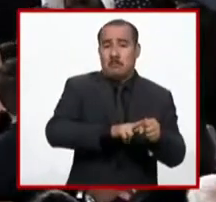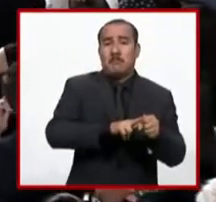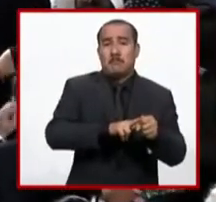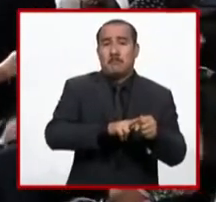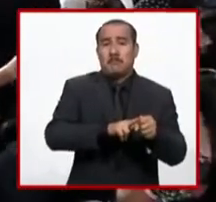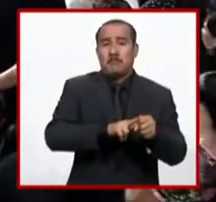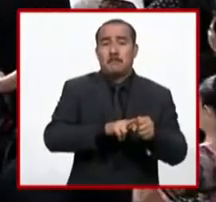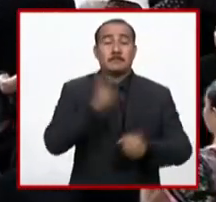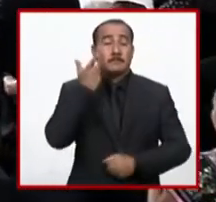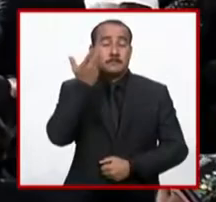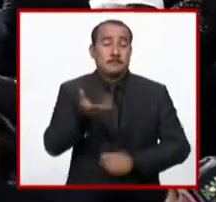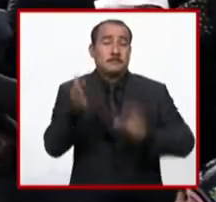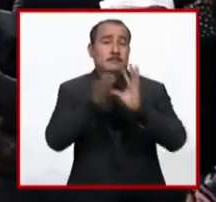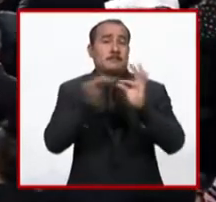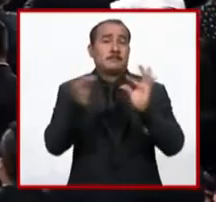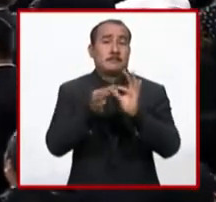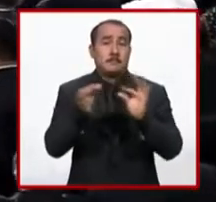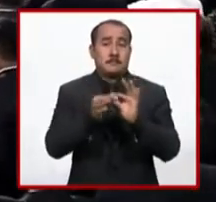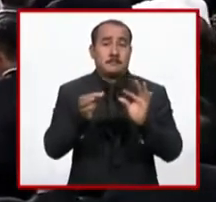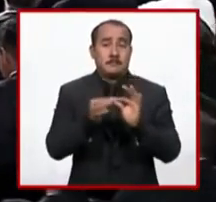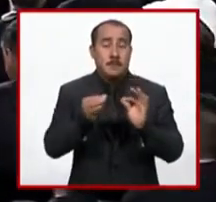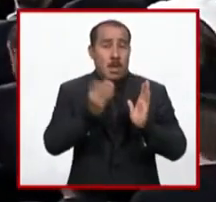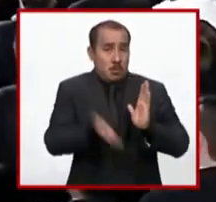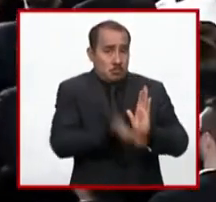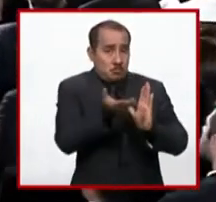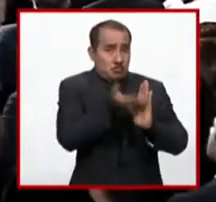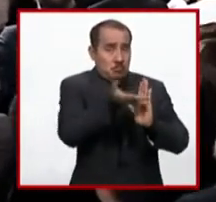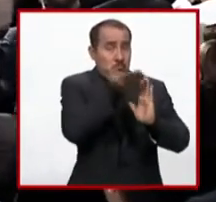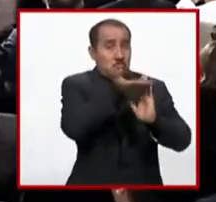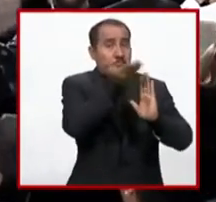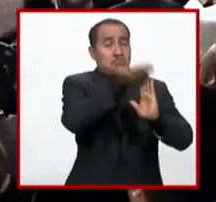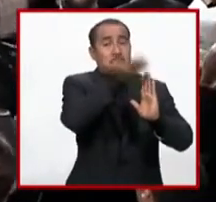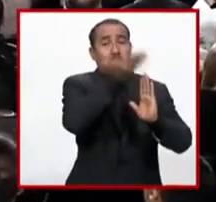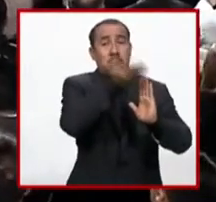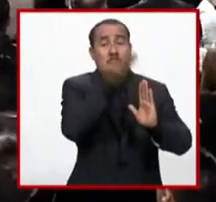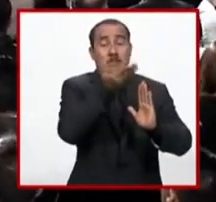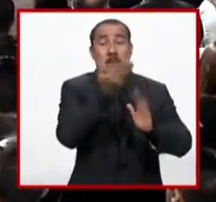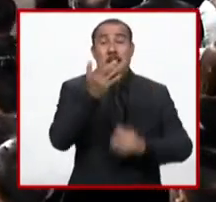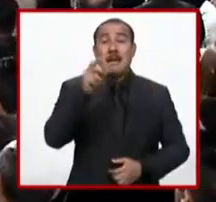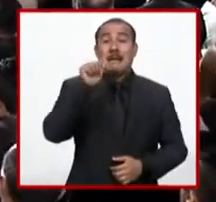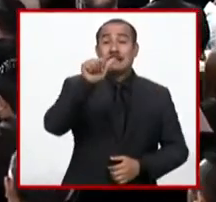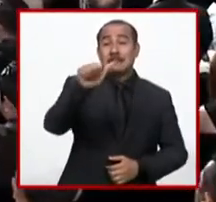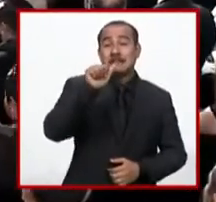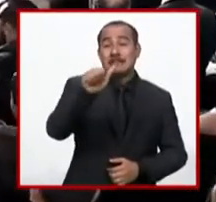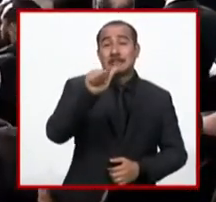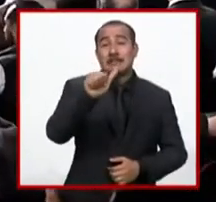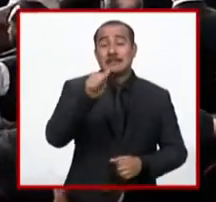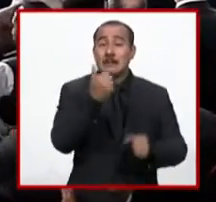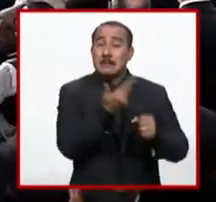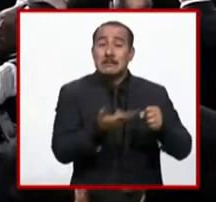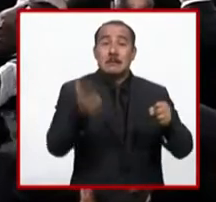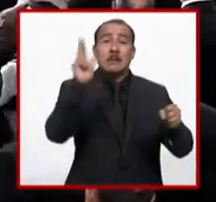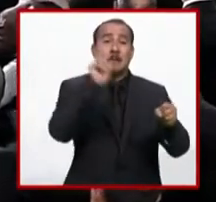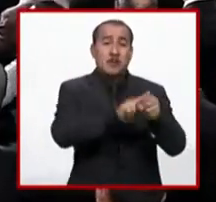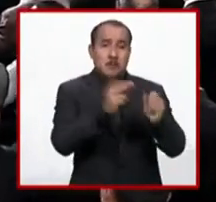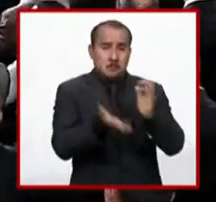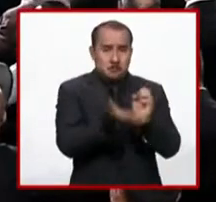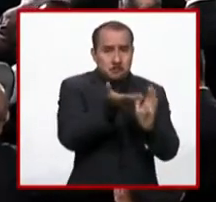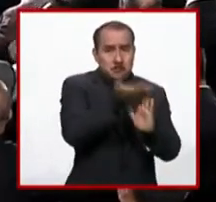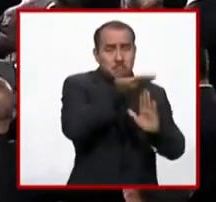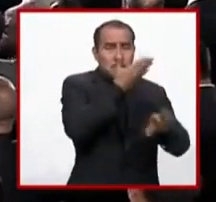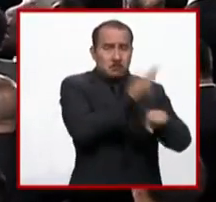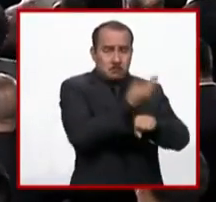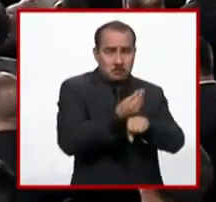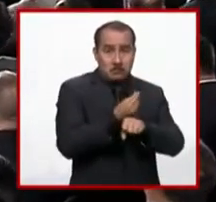Quiero comentarles que hemos podido construir y rehabilitar más de 16 hospitales y más